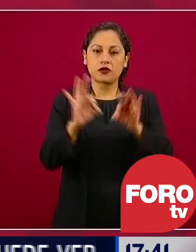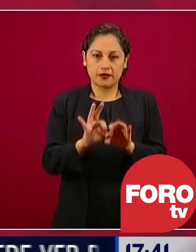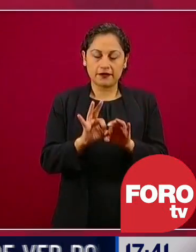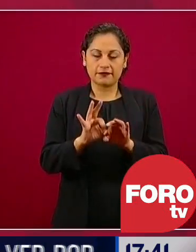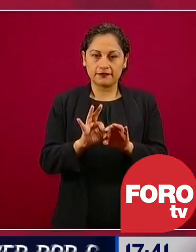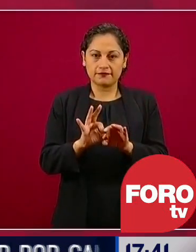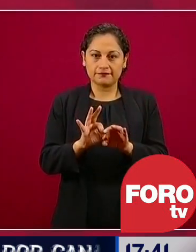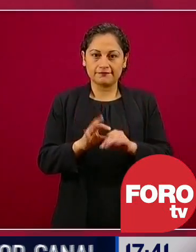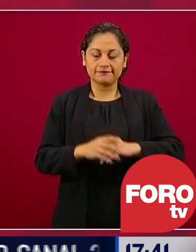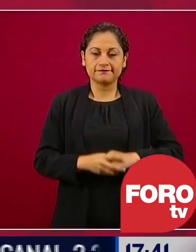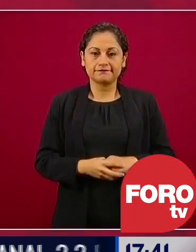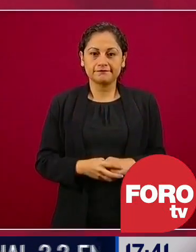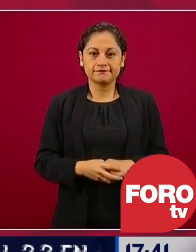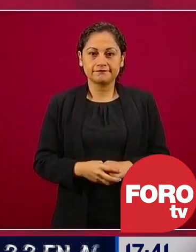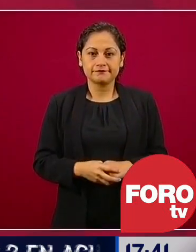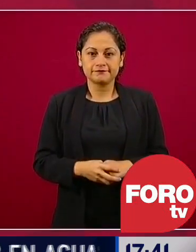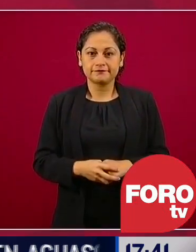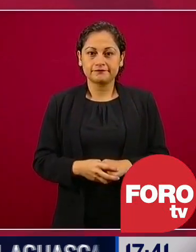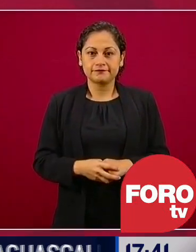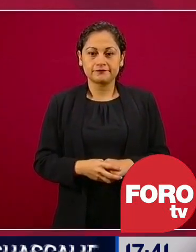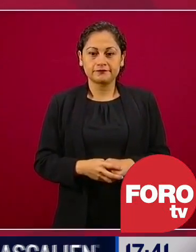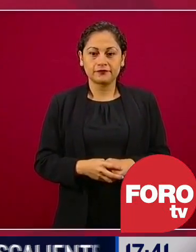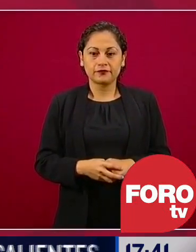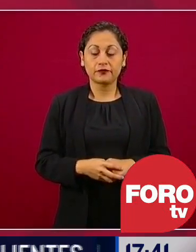trascendente porque